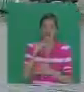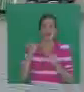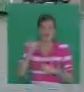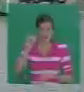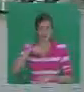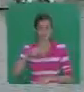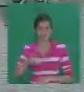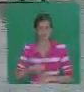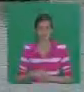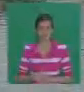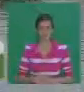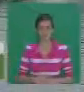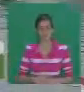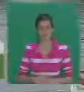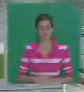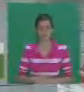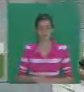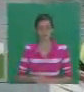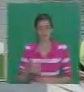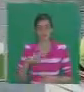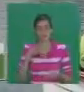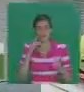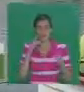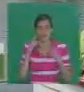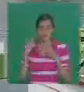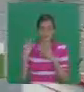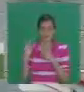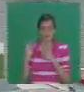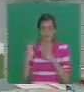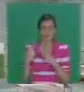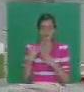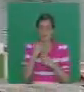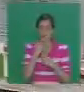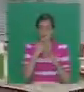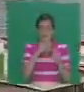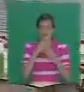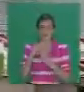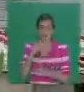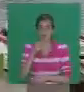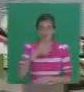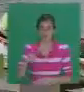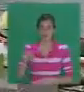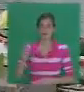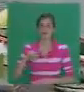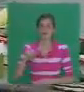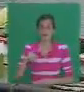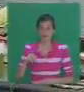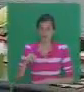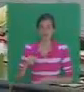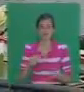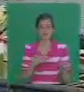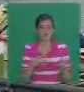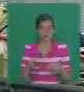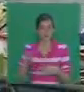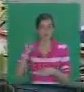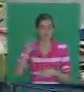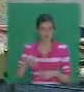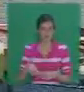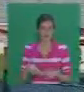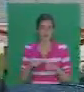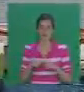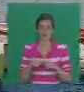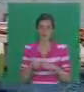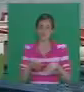tenemos. Podemos mostrar que han acercado distintas personas por acá. La invitación, ¿verdad?, a que